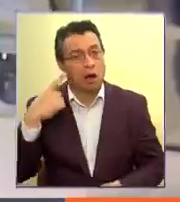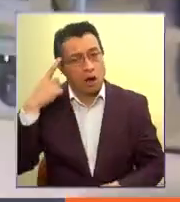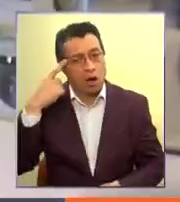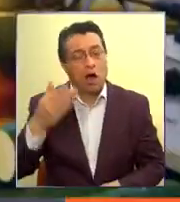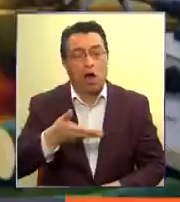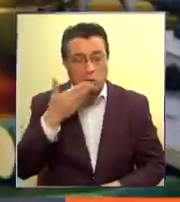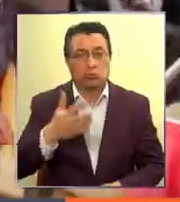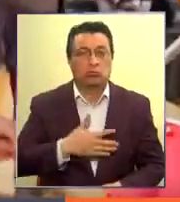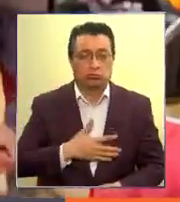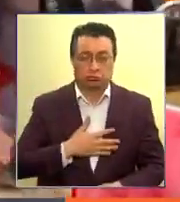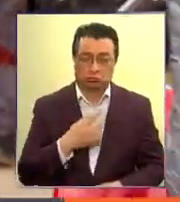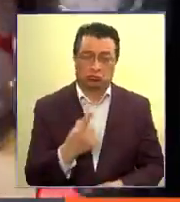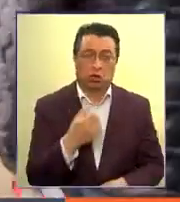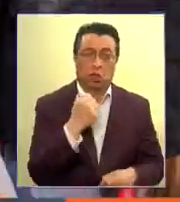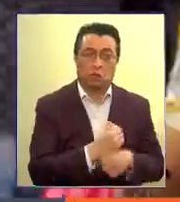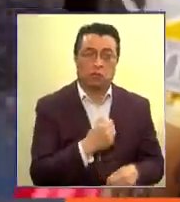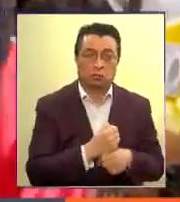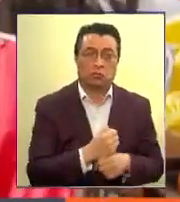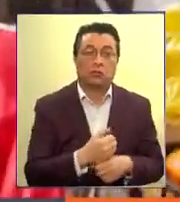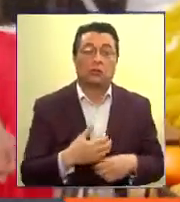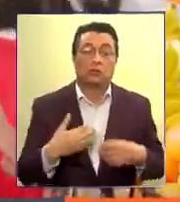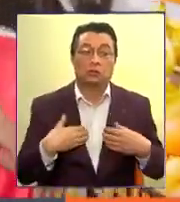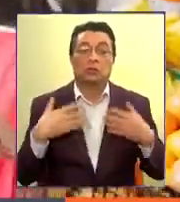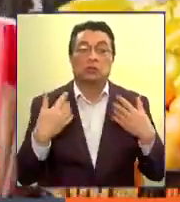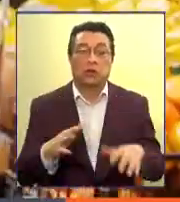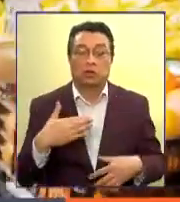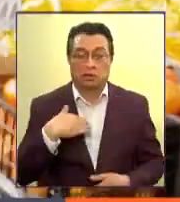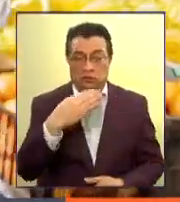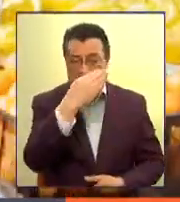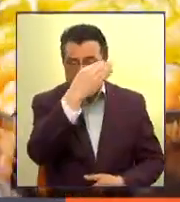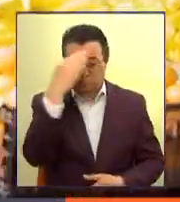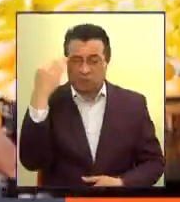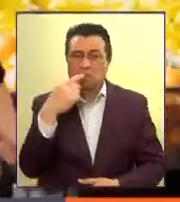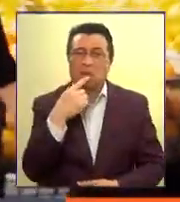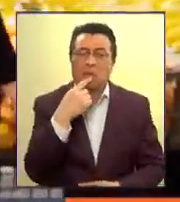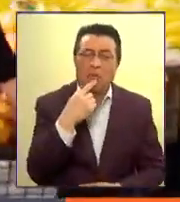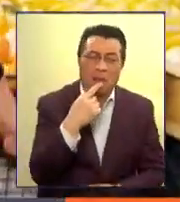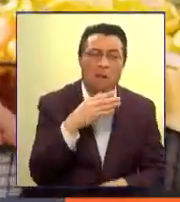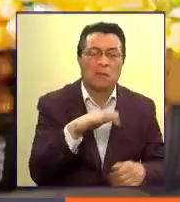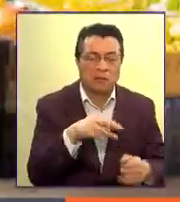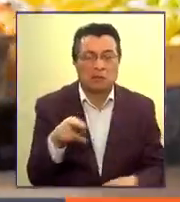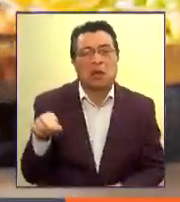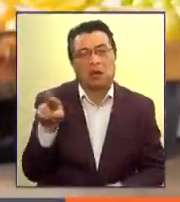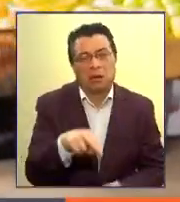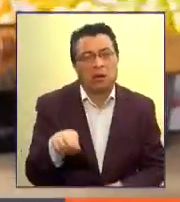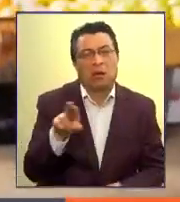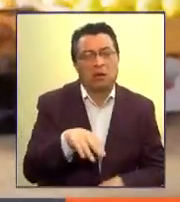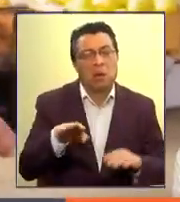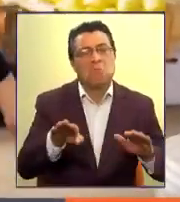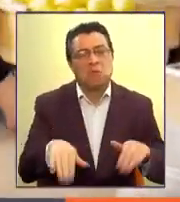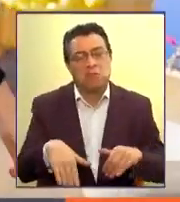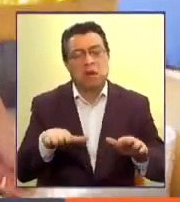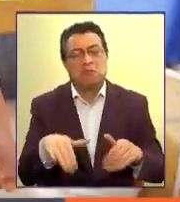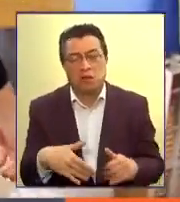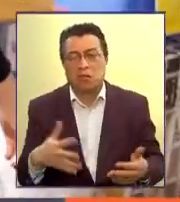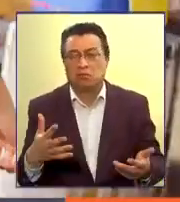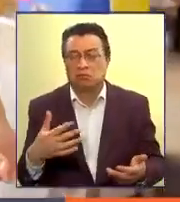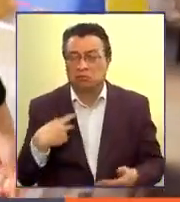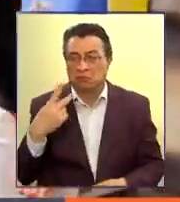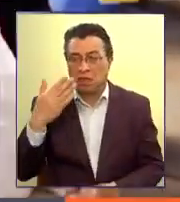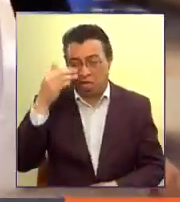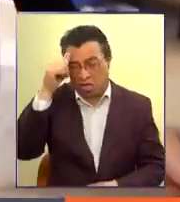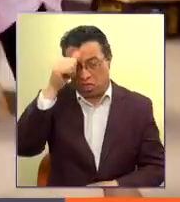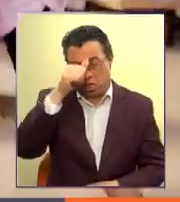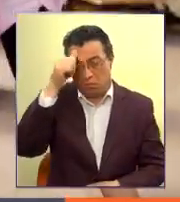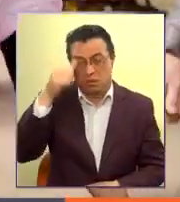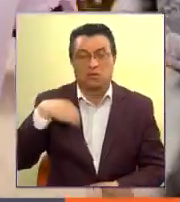sopa. Yo ya estaba aburrida de mi sabor, comer todos los días lo mismo, así que un día el domingo llegué a la casa de